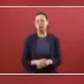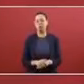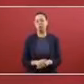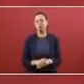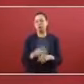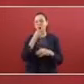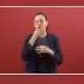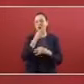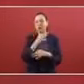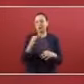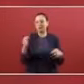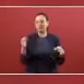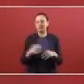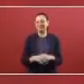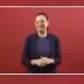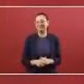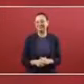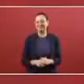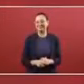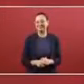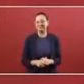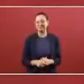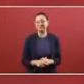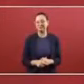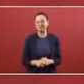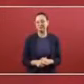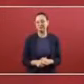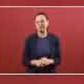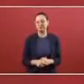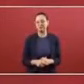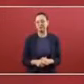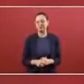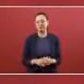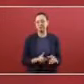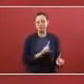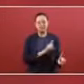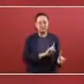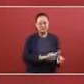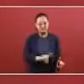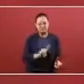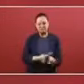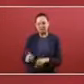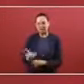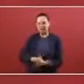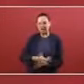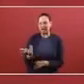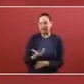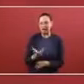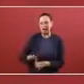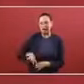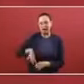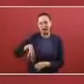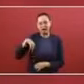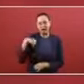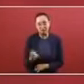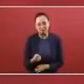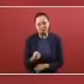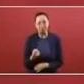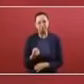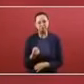muchas de estas cosas de abusos, de falta de